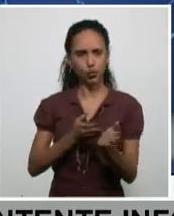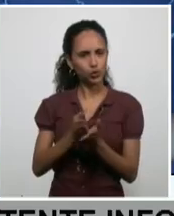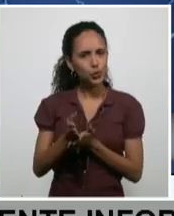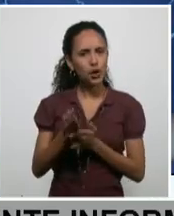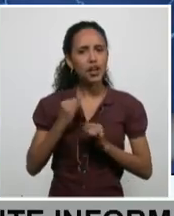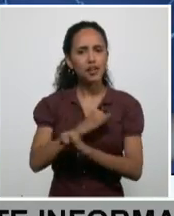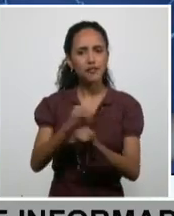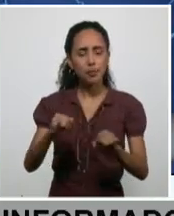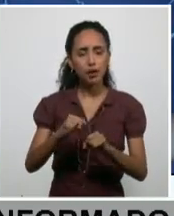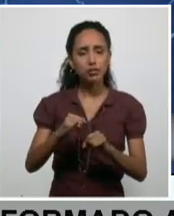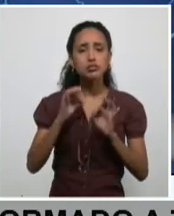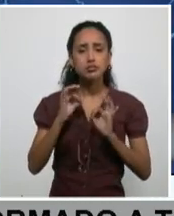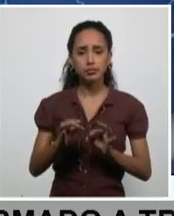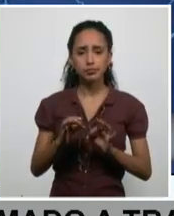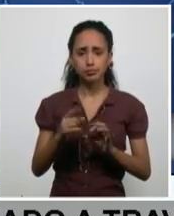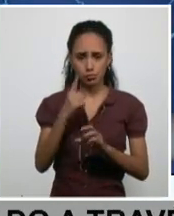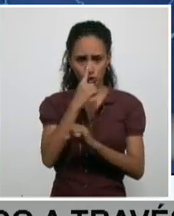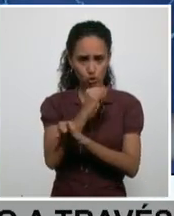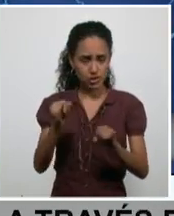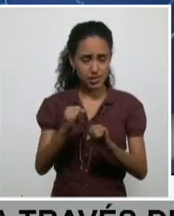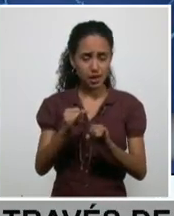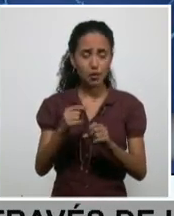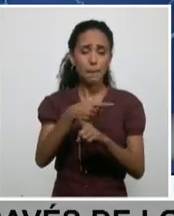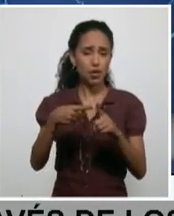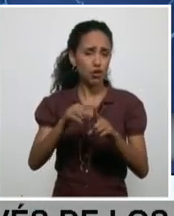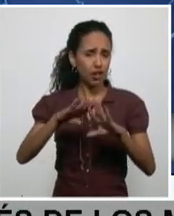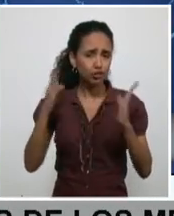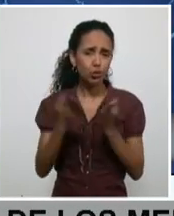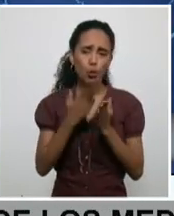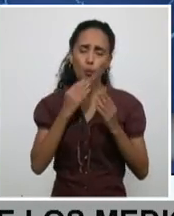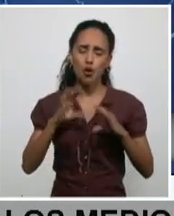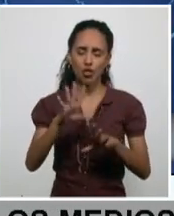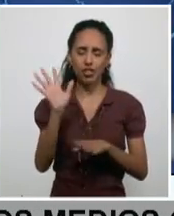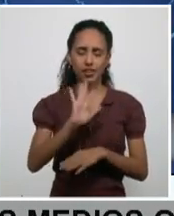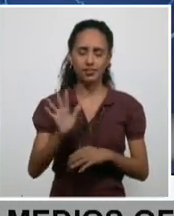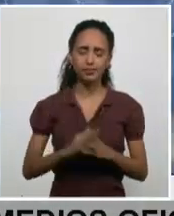Manténgase informado con cada una de nuestras emisiones informativas. Muy buenos días.